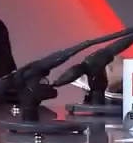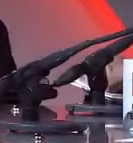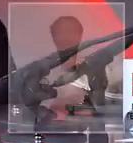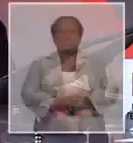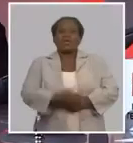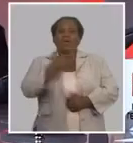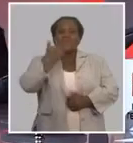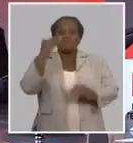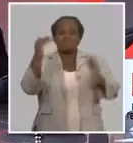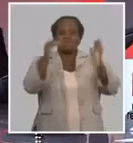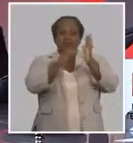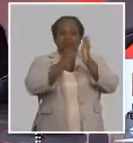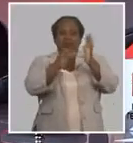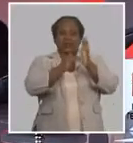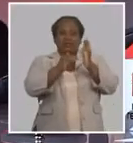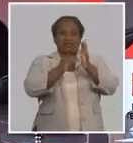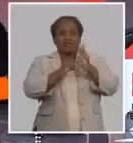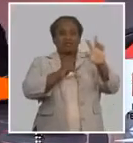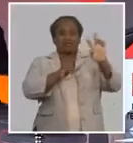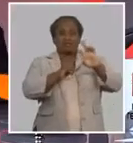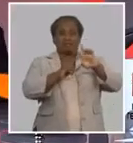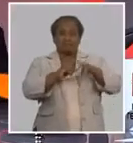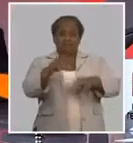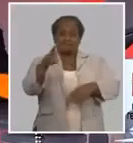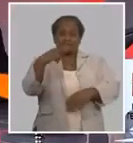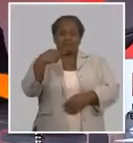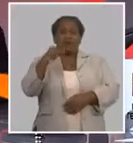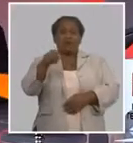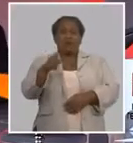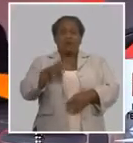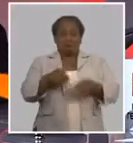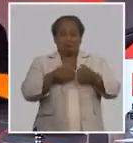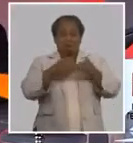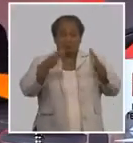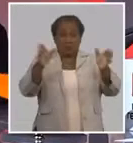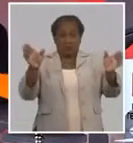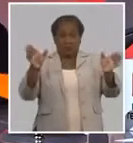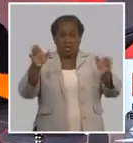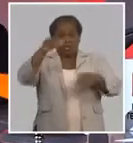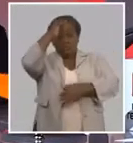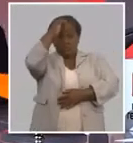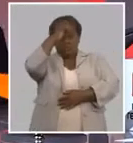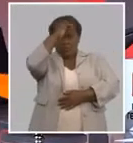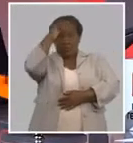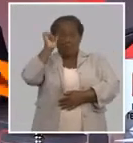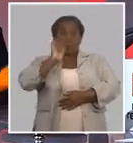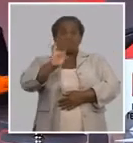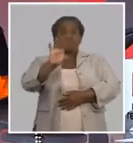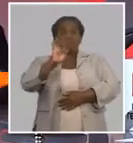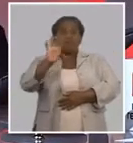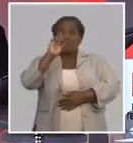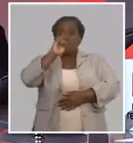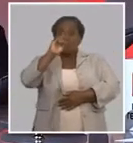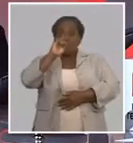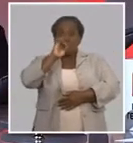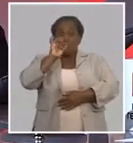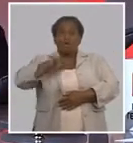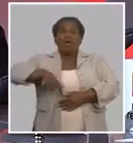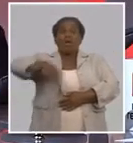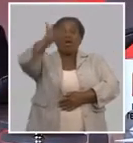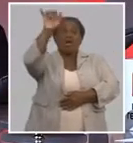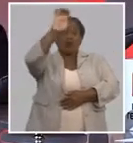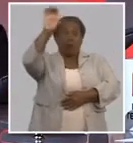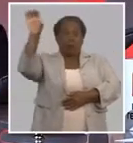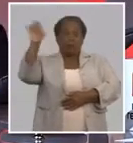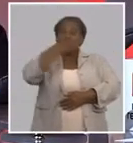muy buenas tardes estimados televidentes y radioyentes con la apertura el pasado domingo 15 de noviembre del aeropuerto internacional josé martí